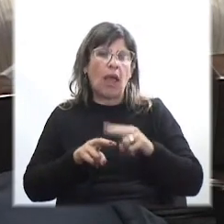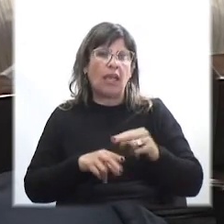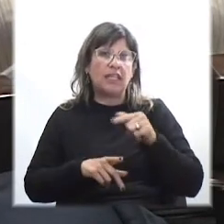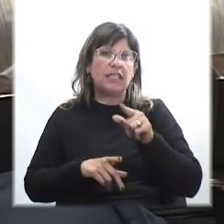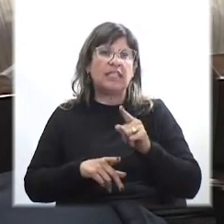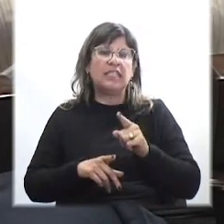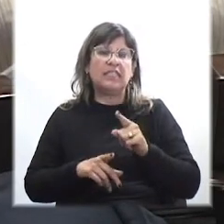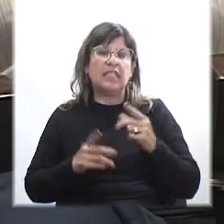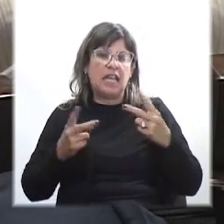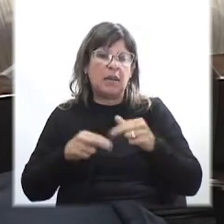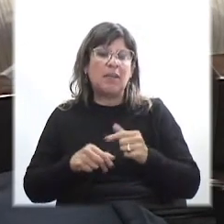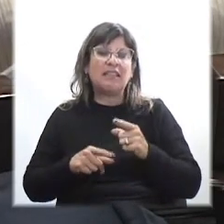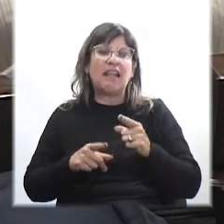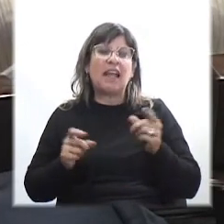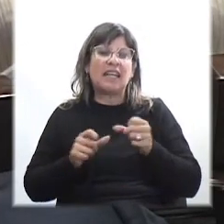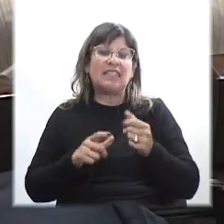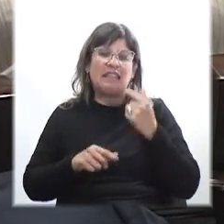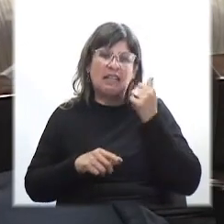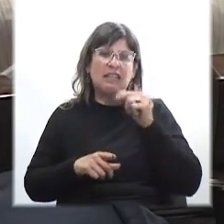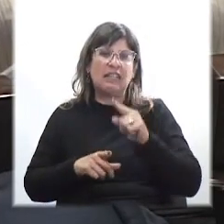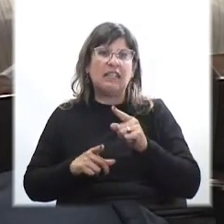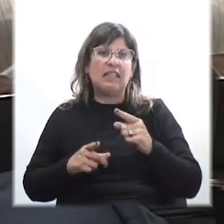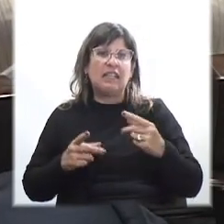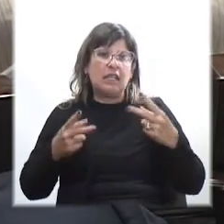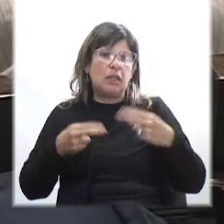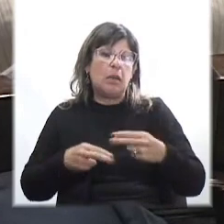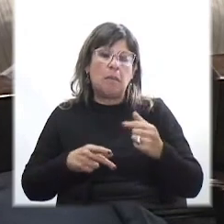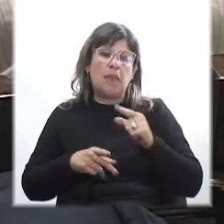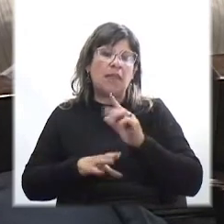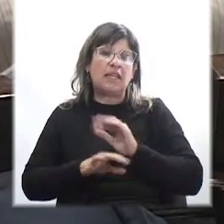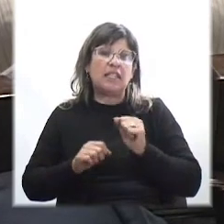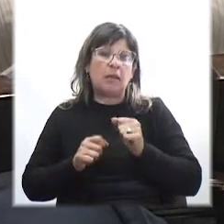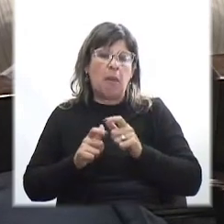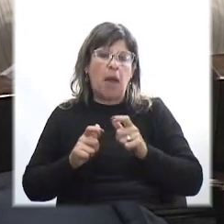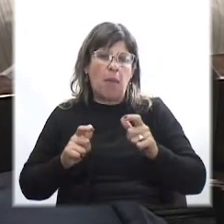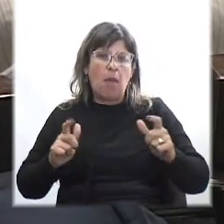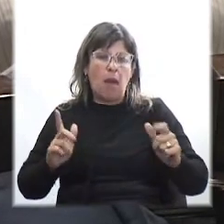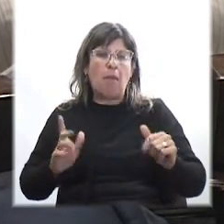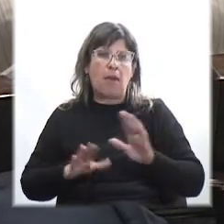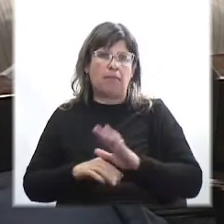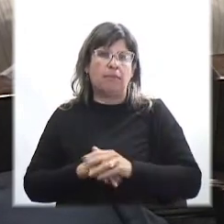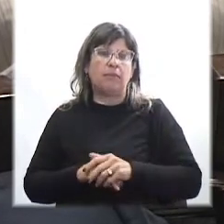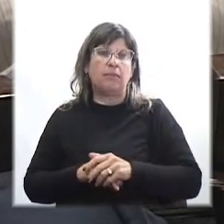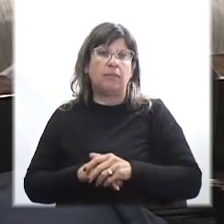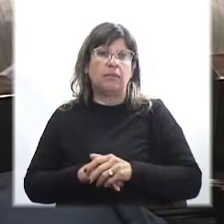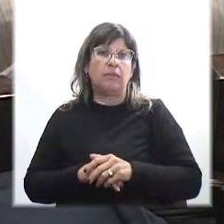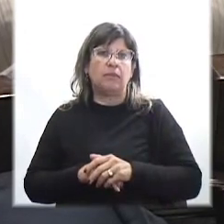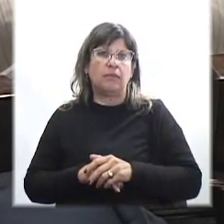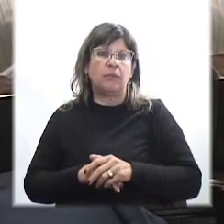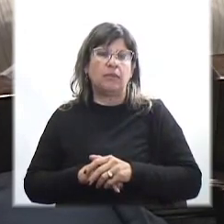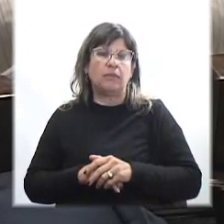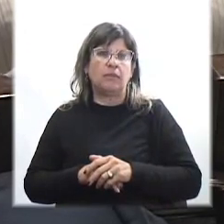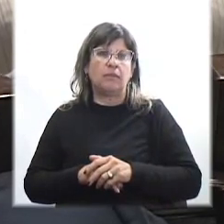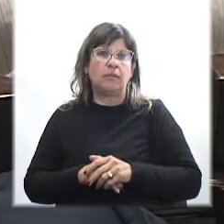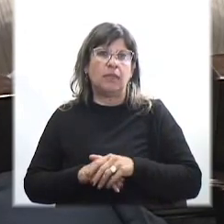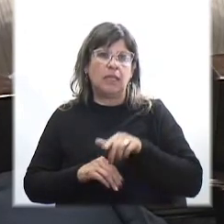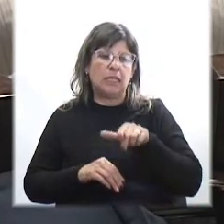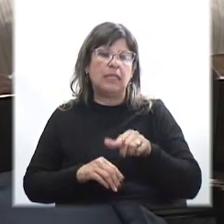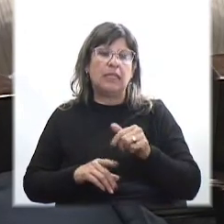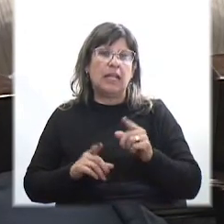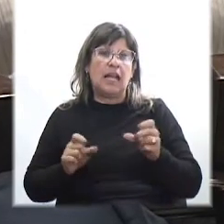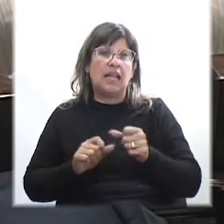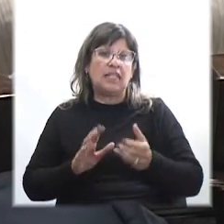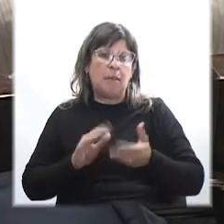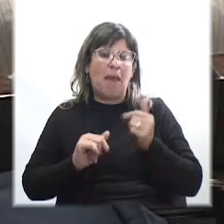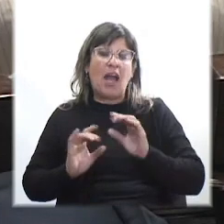su aplicación e impedir que quiera ampliarlo a más y más personas molestas o eliminables. La eutanasia hace